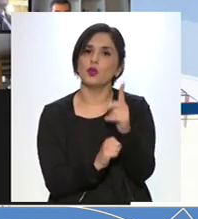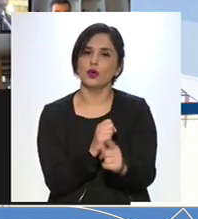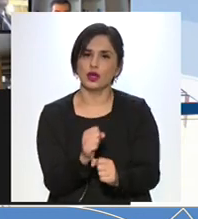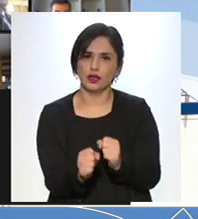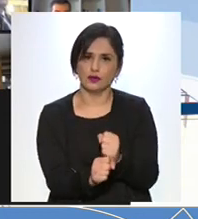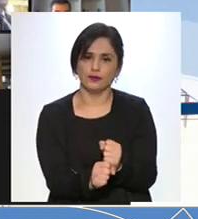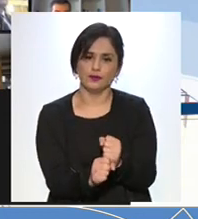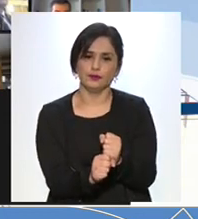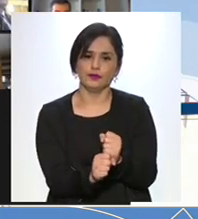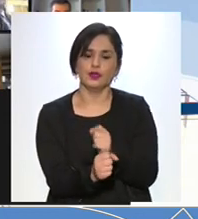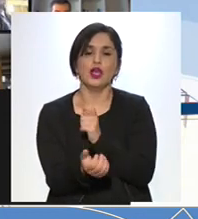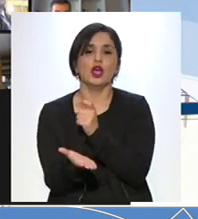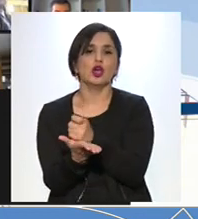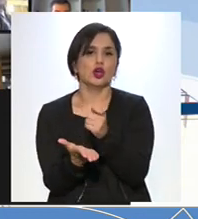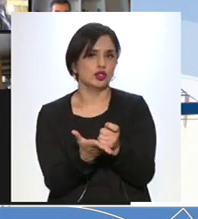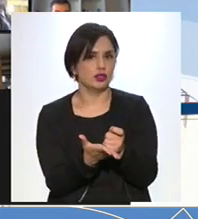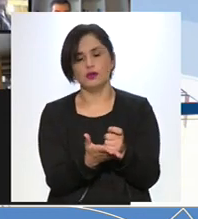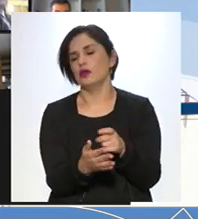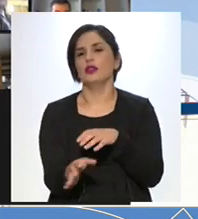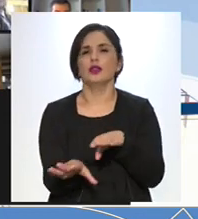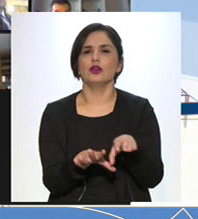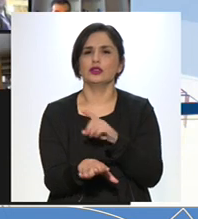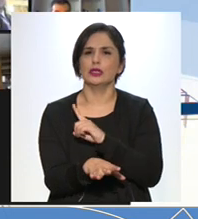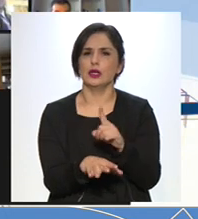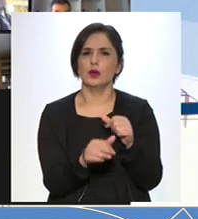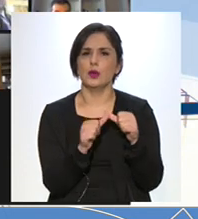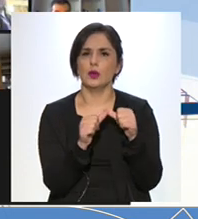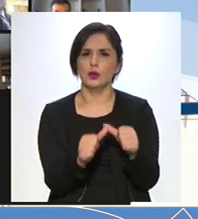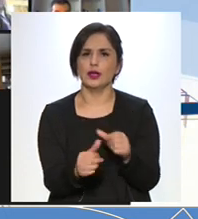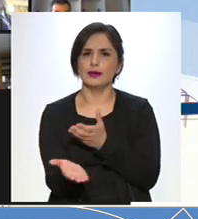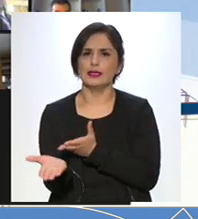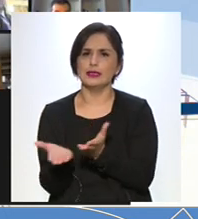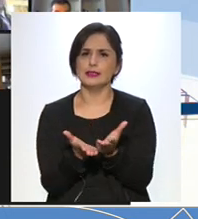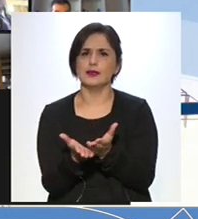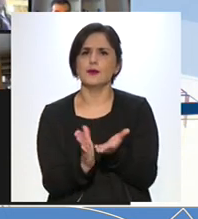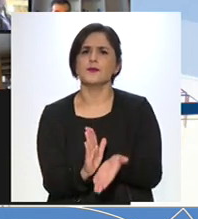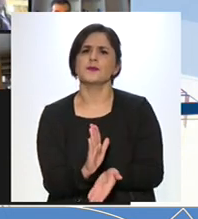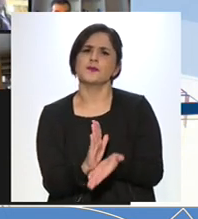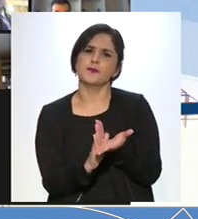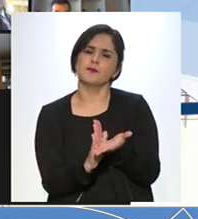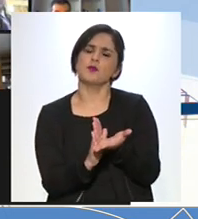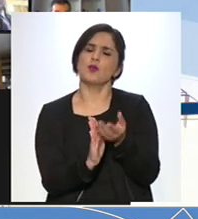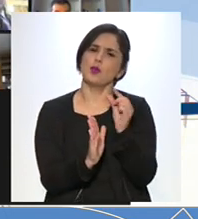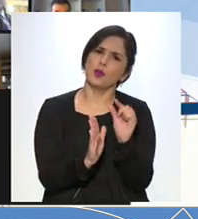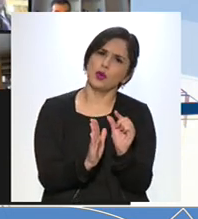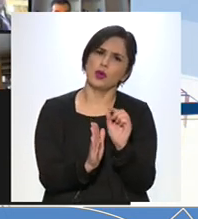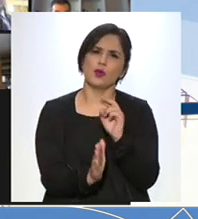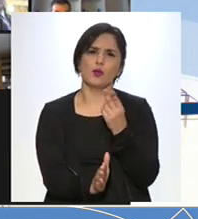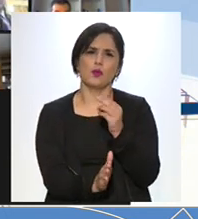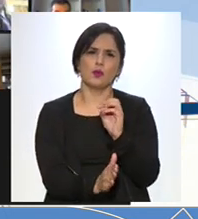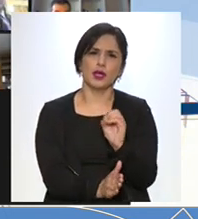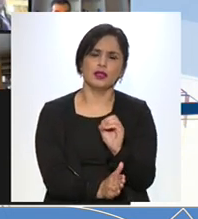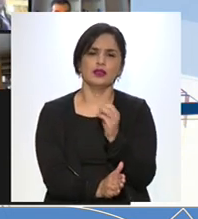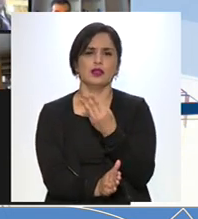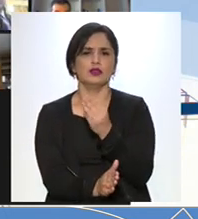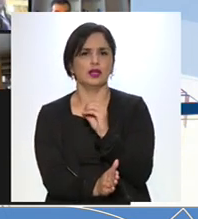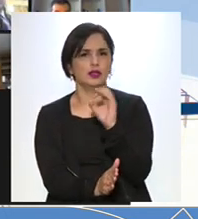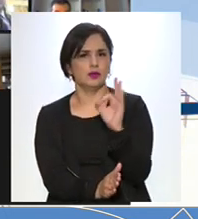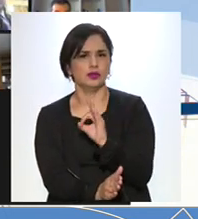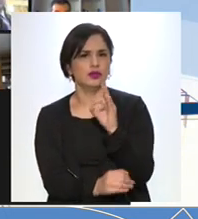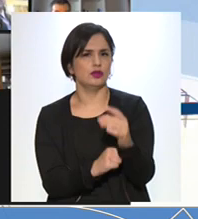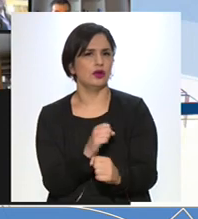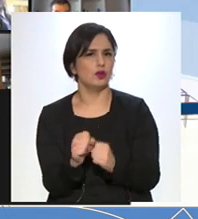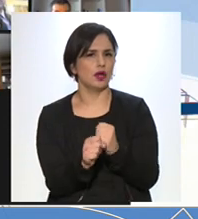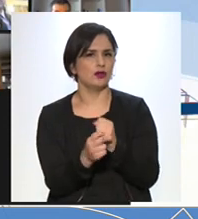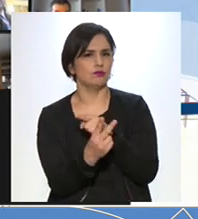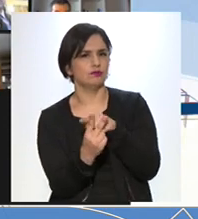El consumo de bienes no durables y de servicios del segundo trimestre nota un crecimiento algo más moderado, entre 20 y 30% anual, con estos